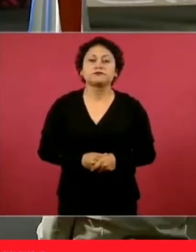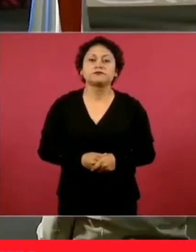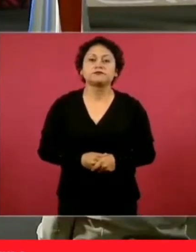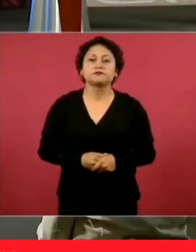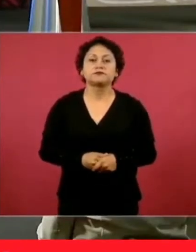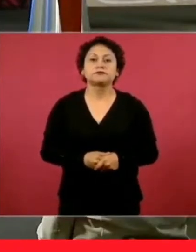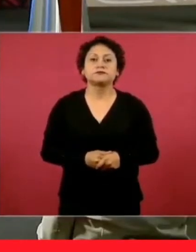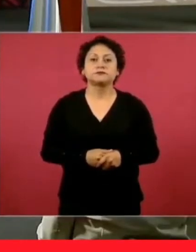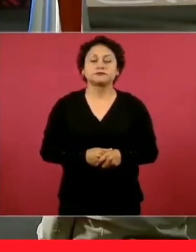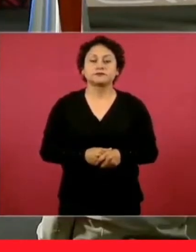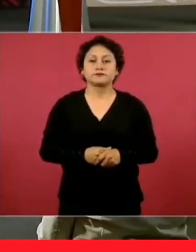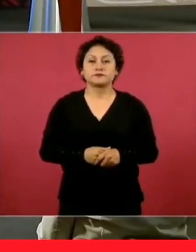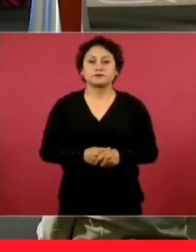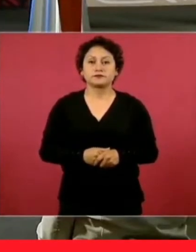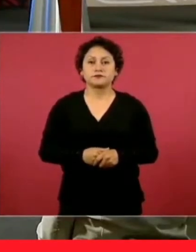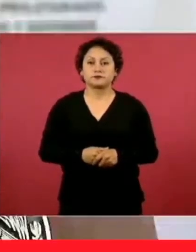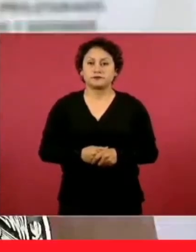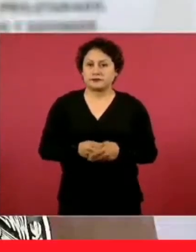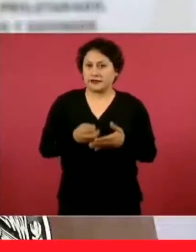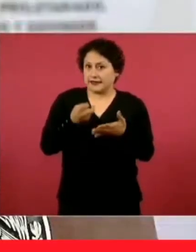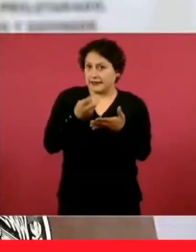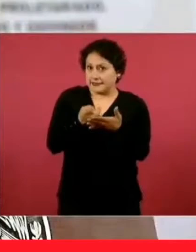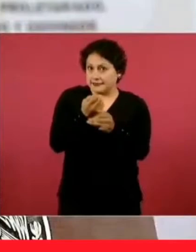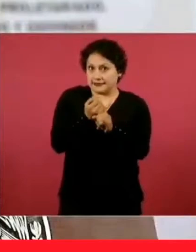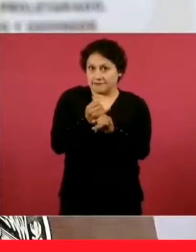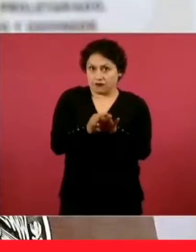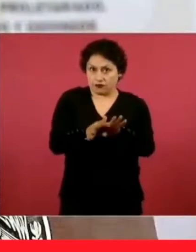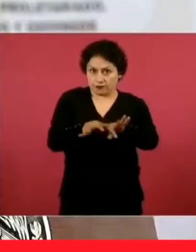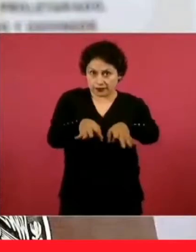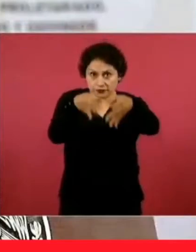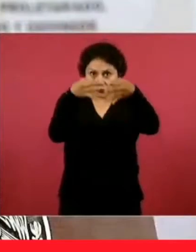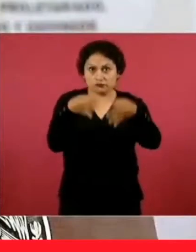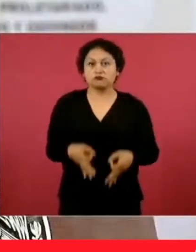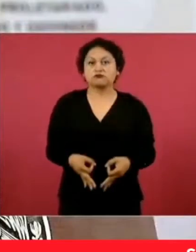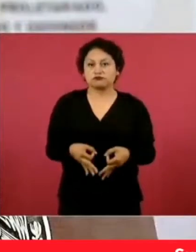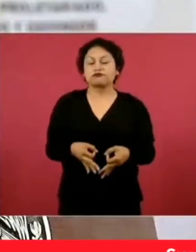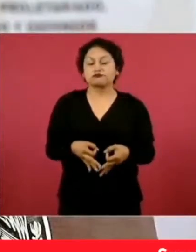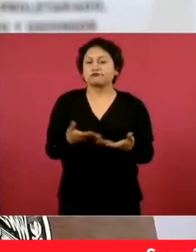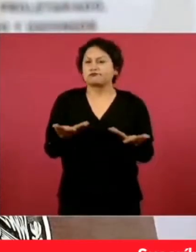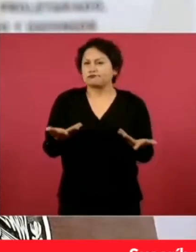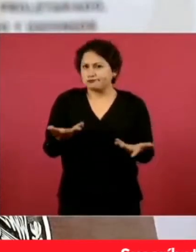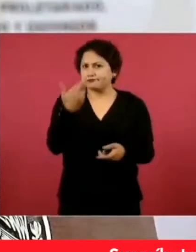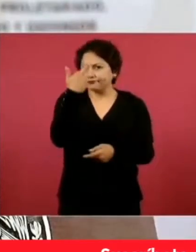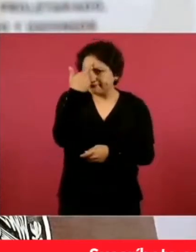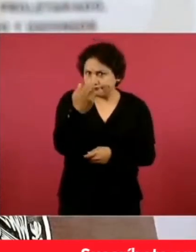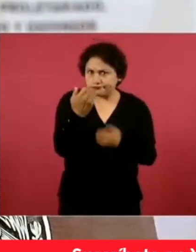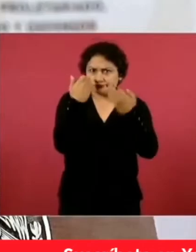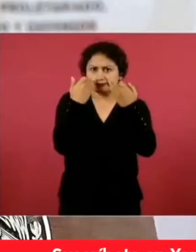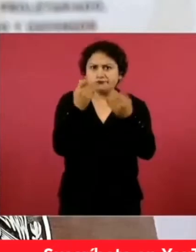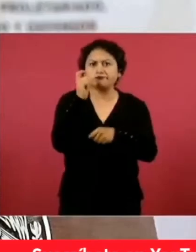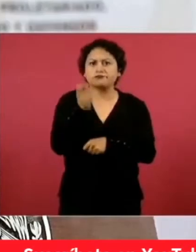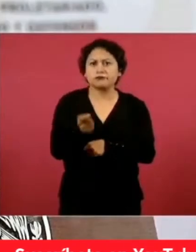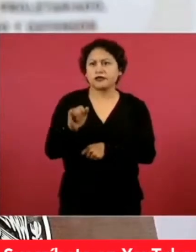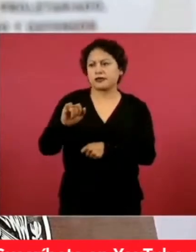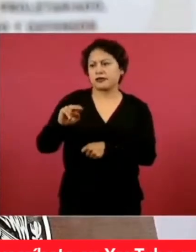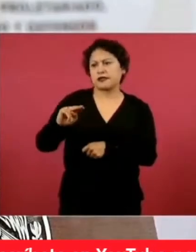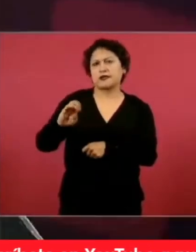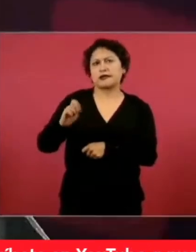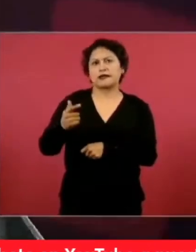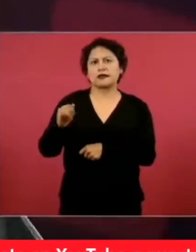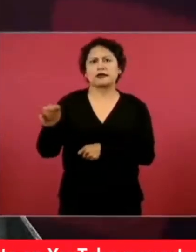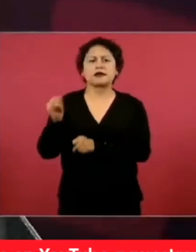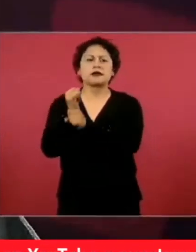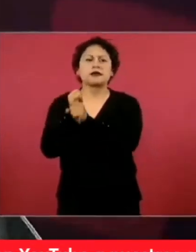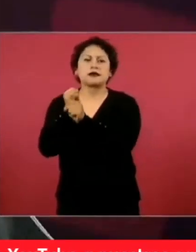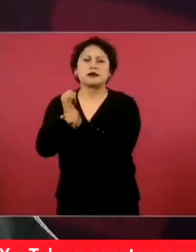estos datos se complementan de la Encuesta Nacional de Ocupación y Empleo del INEGI, según la cual